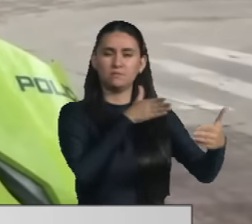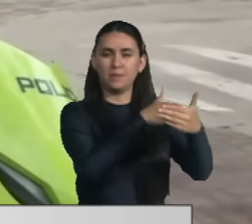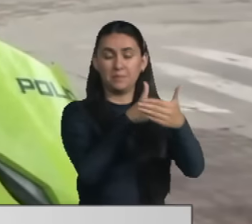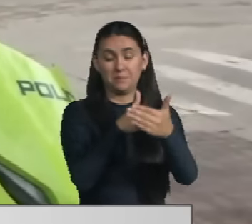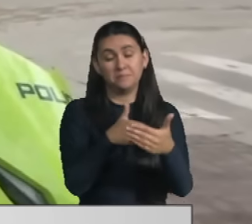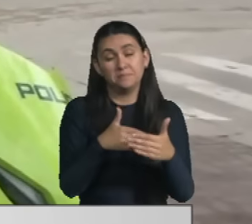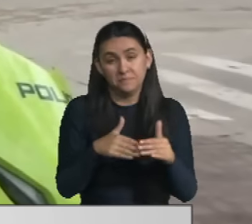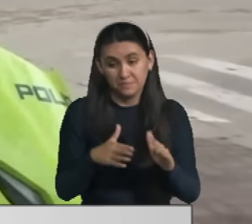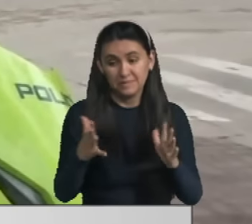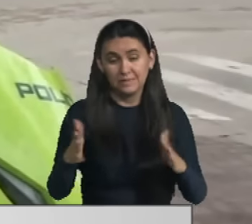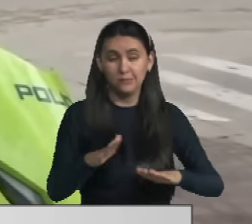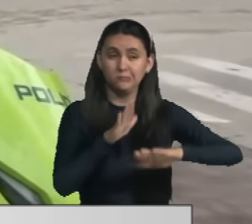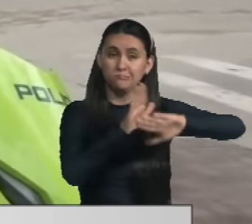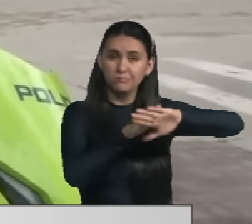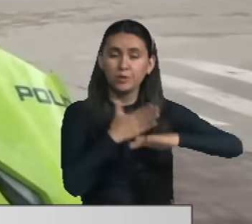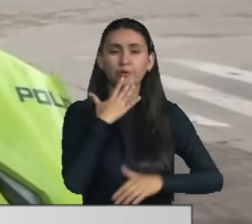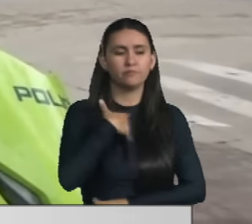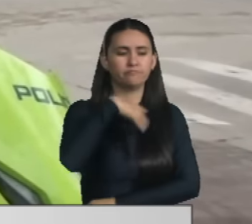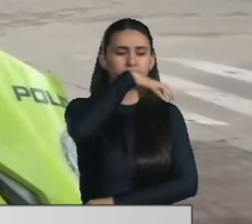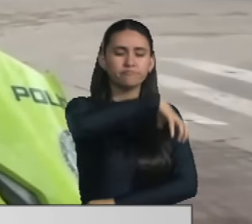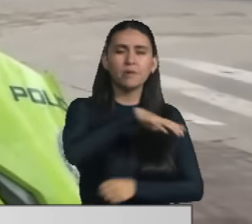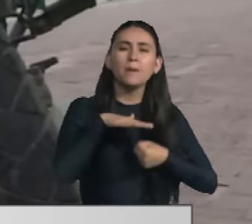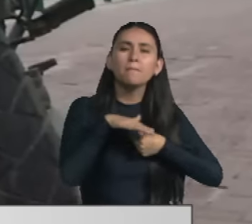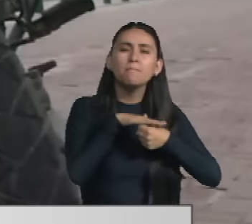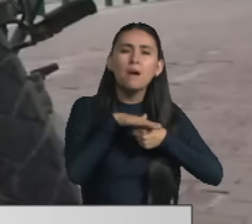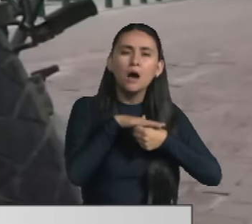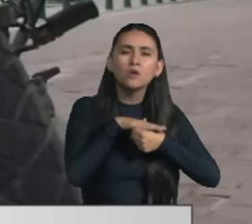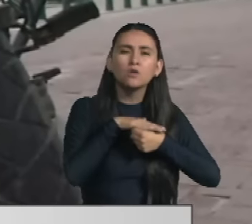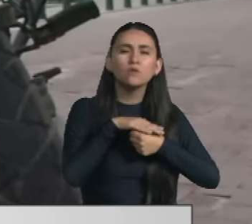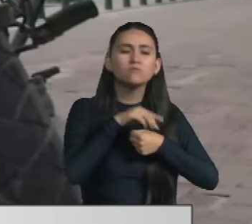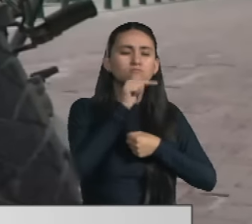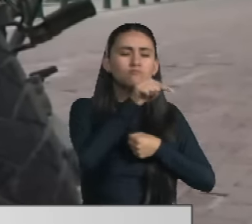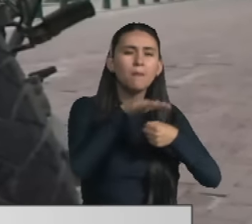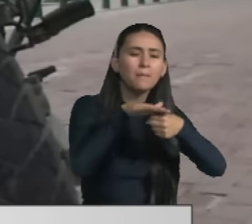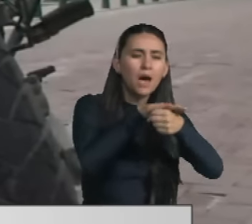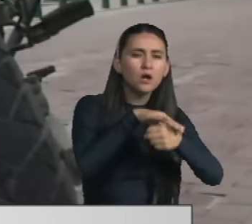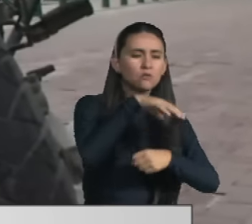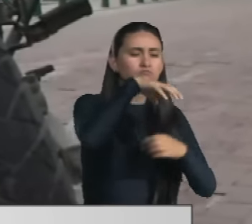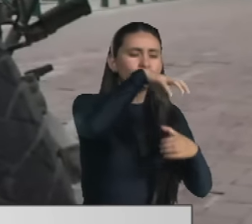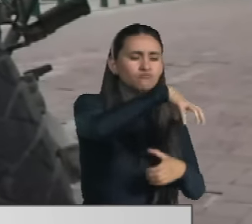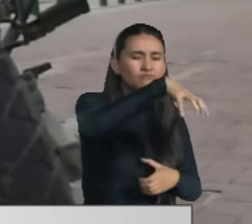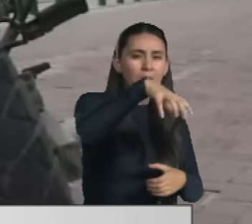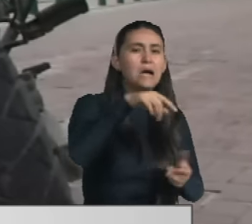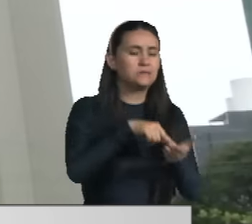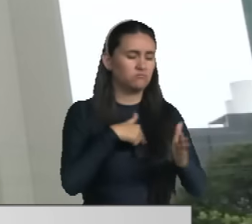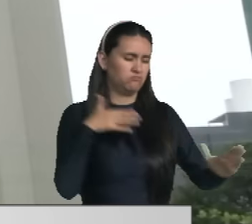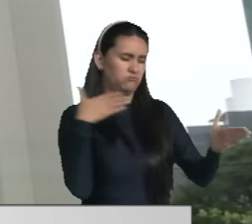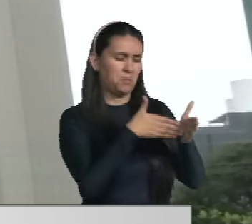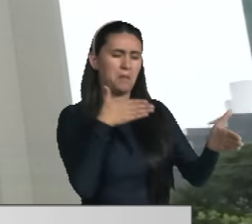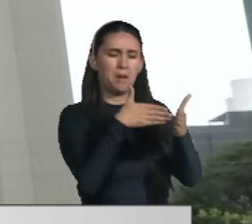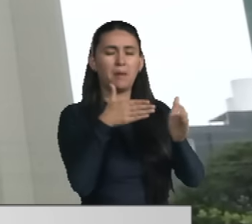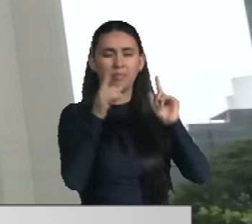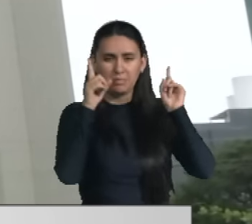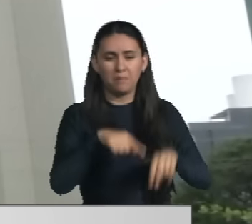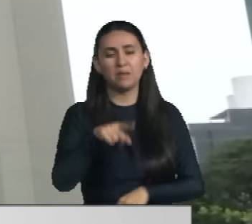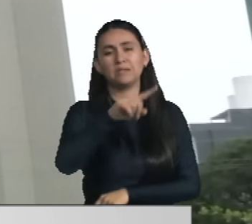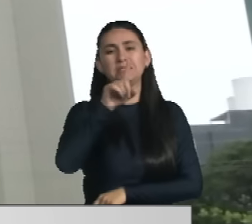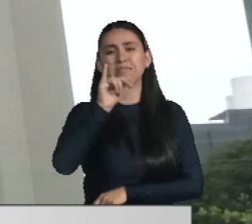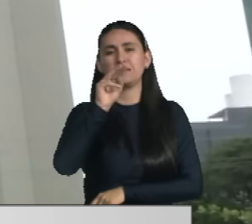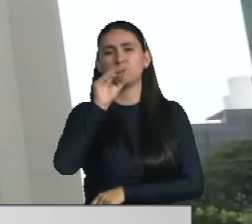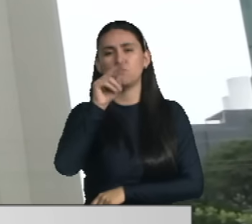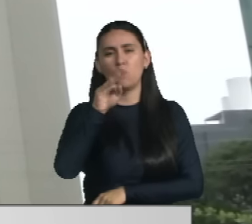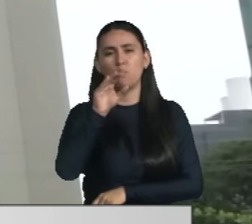Se mencionan las estaciones de policía del barrio Carrizal, a la que consideran de las más vulnerables, lo mismo que la de Simón Bolívar y